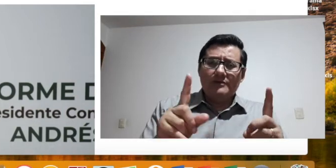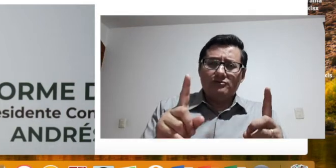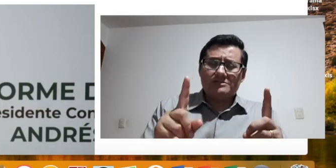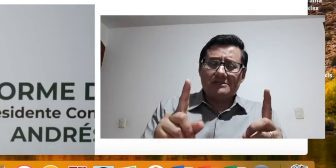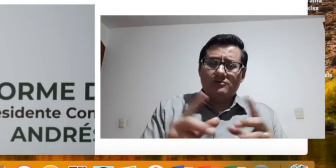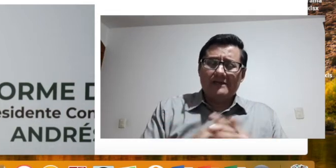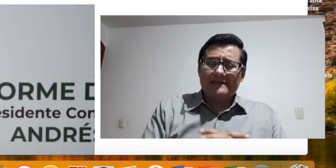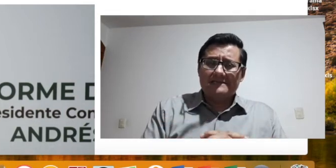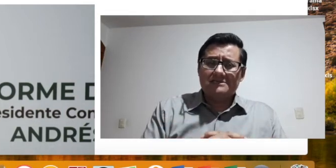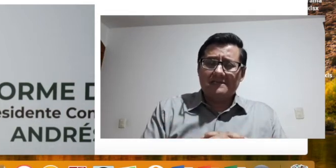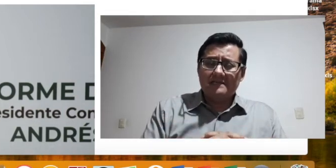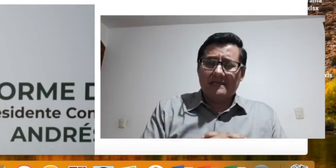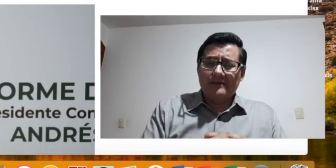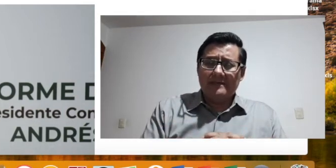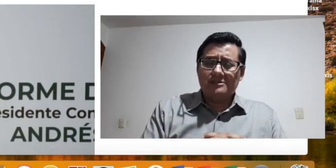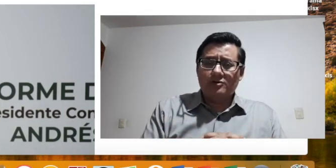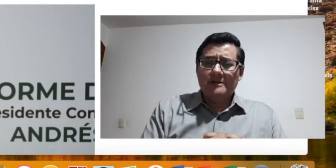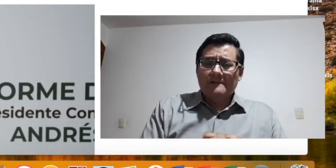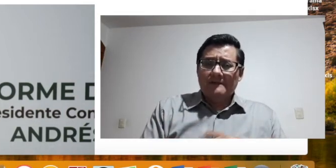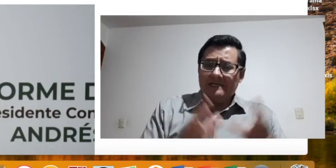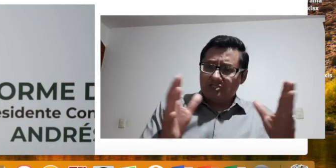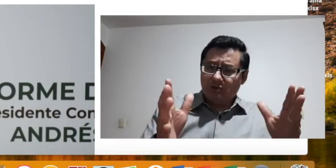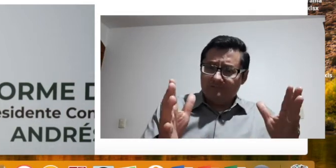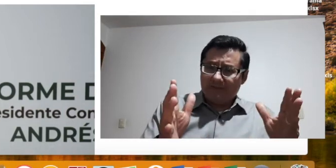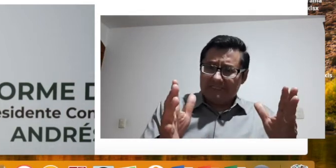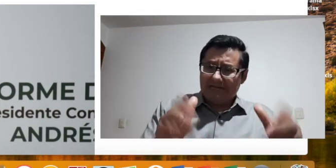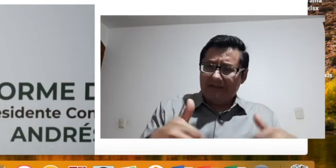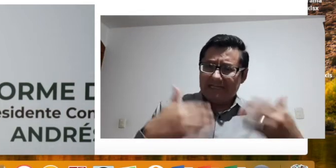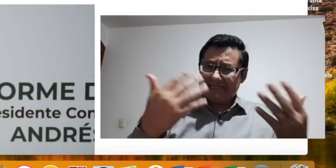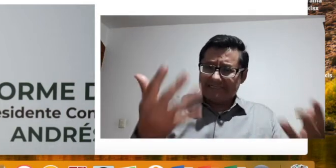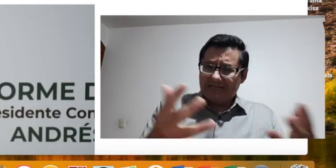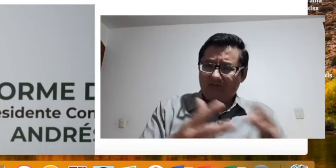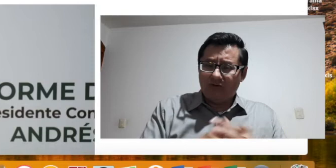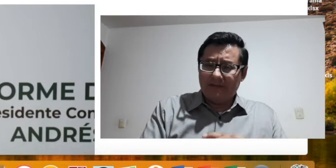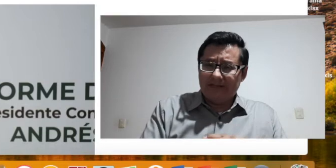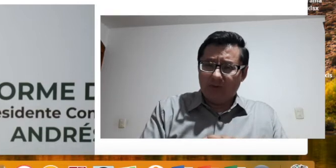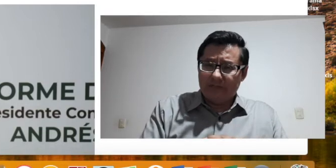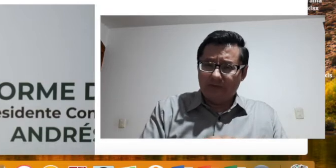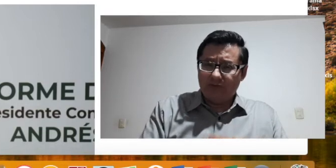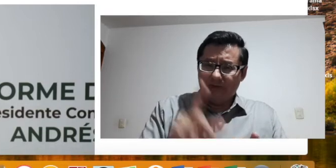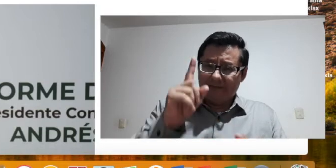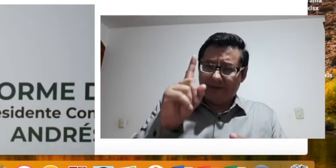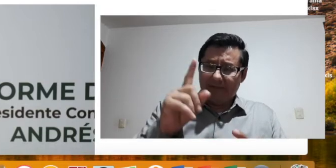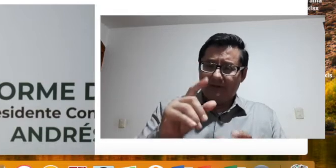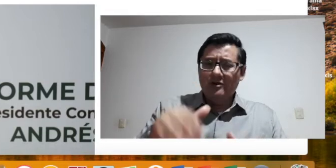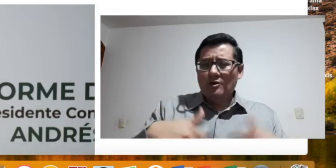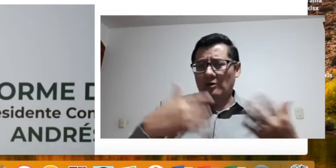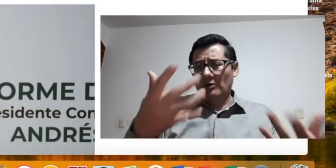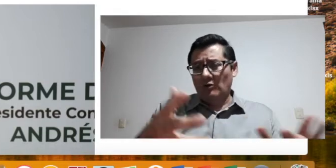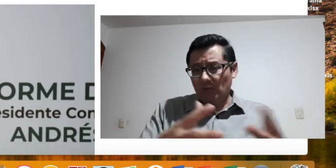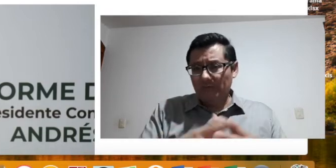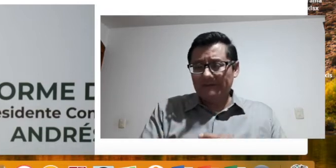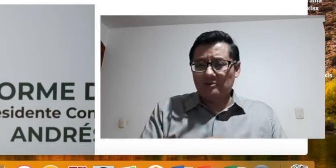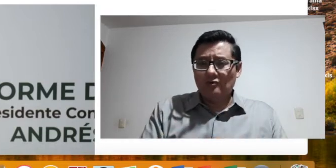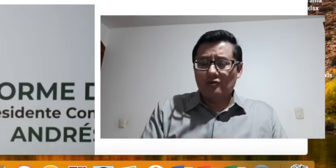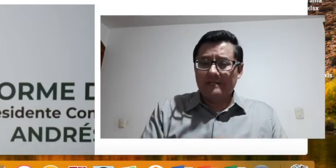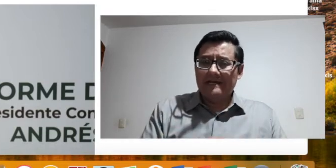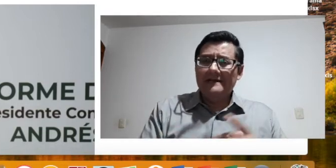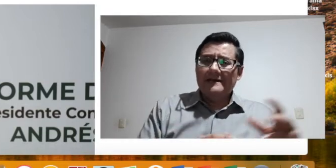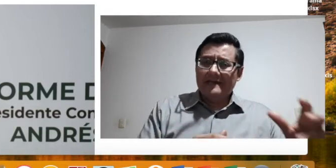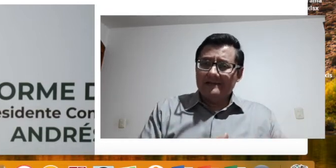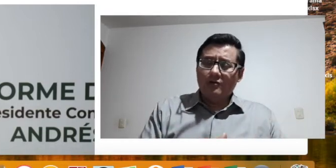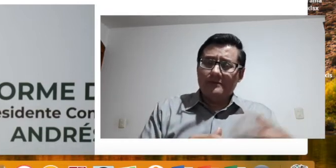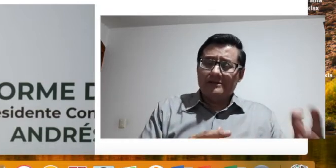Obrador fue muy austero en este evento y de hecho se habla del tercer informe de gobierno, no del primero, como comúnmente